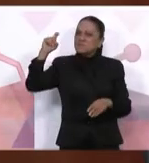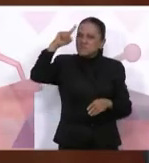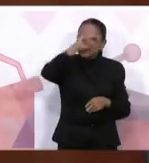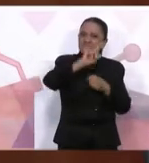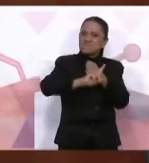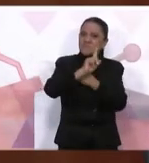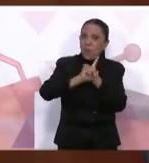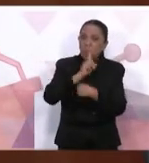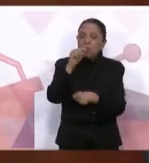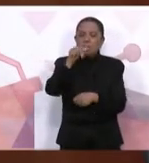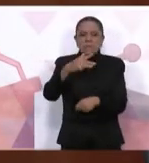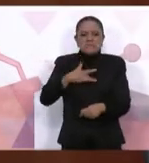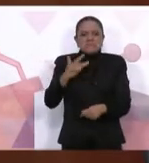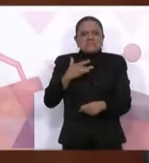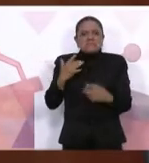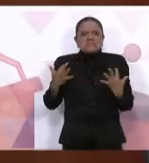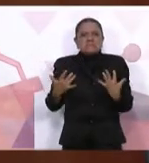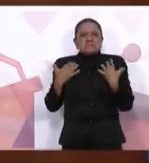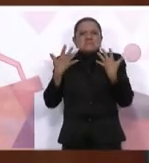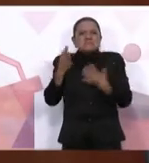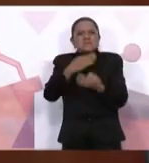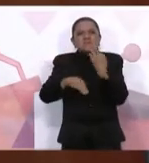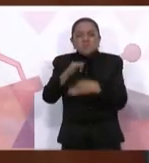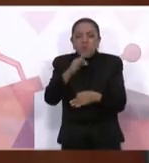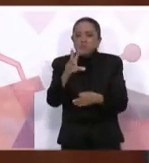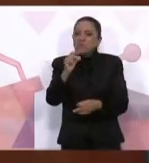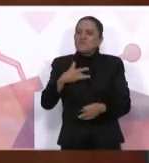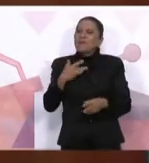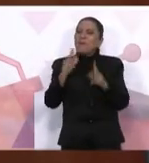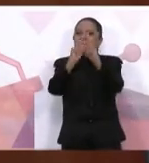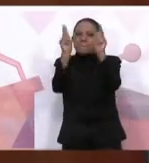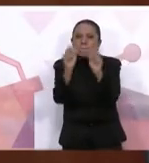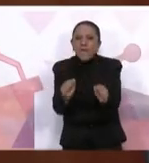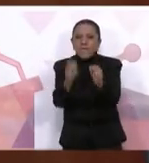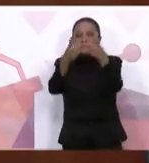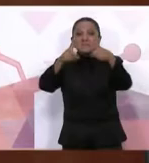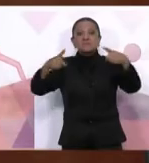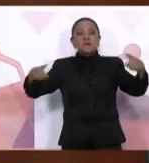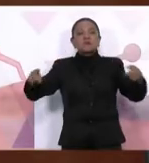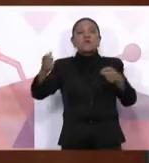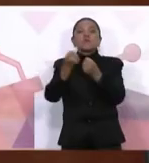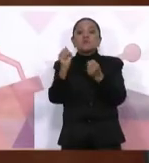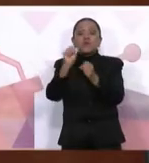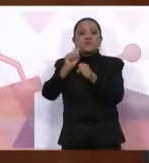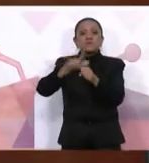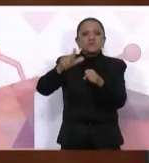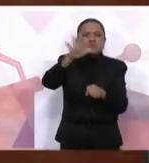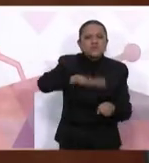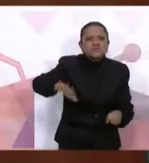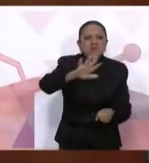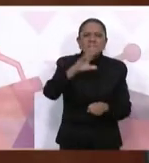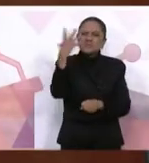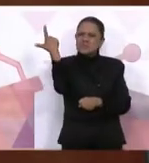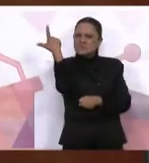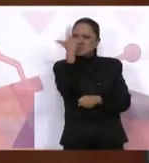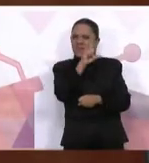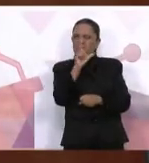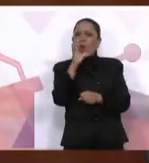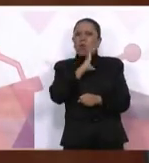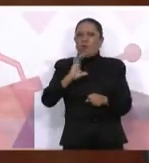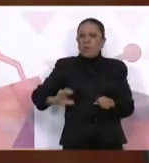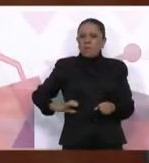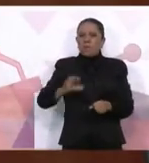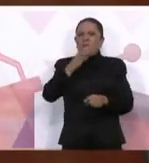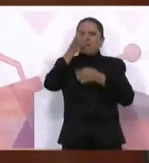embarga y no se considere la pacificación en el desarrollo social es dramático que las campañas políticas se hayan reducido a